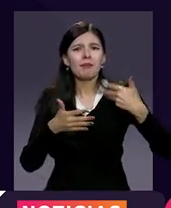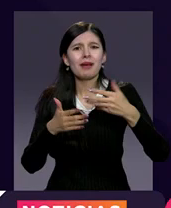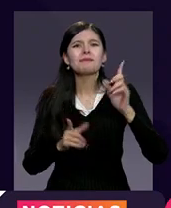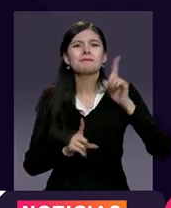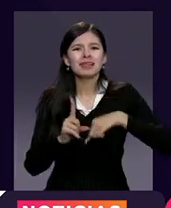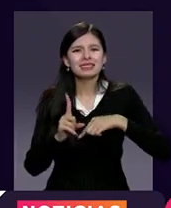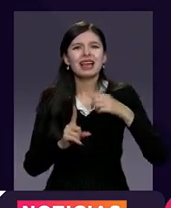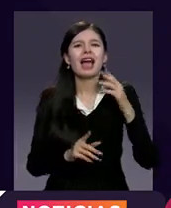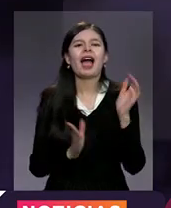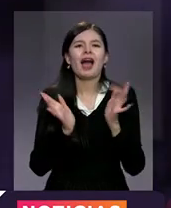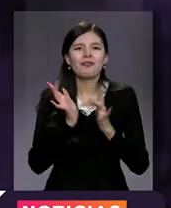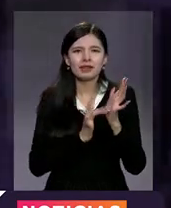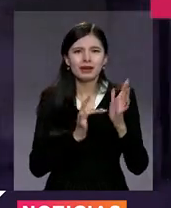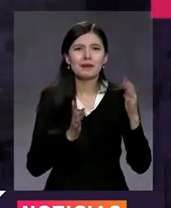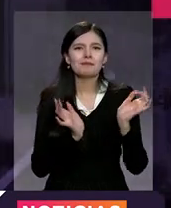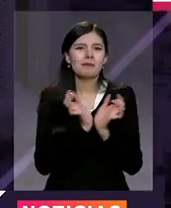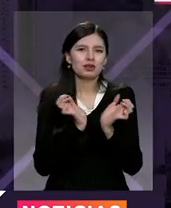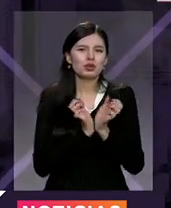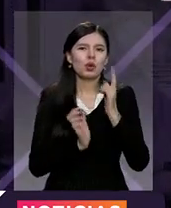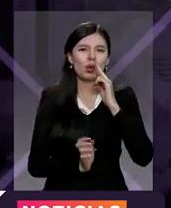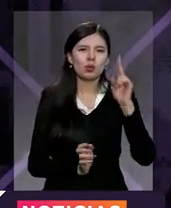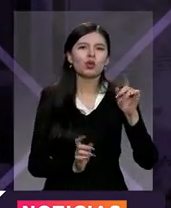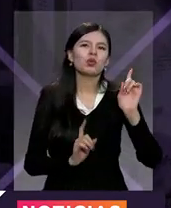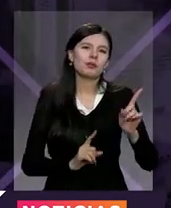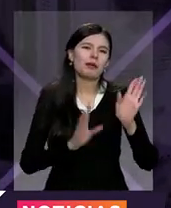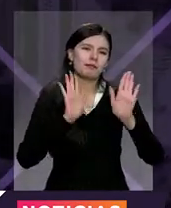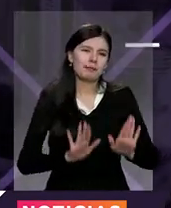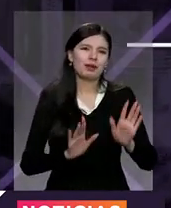marco del paro nacional.